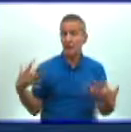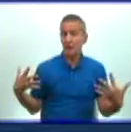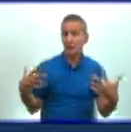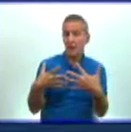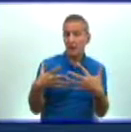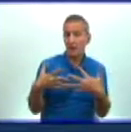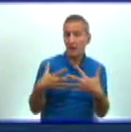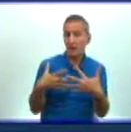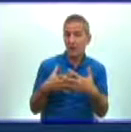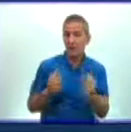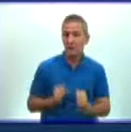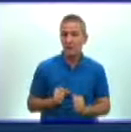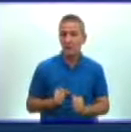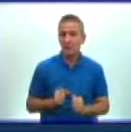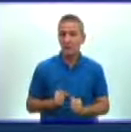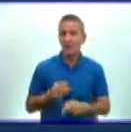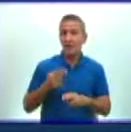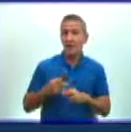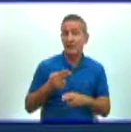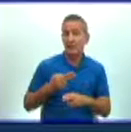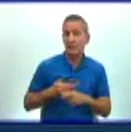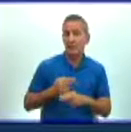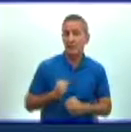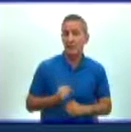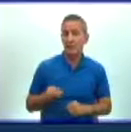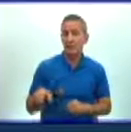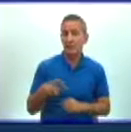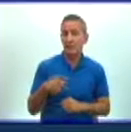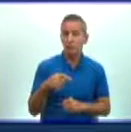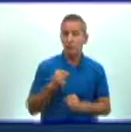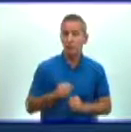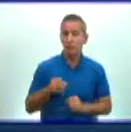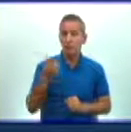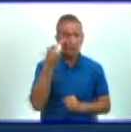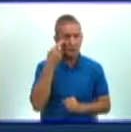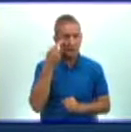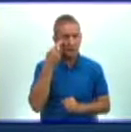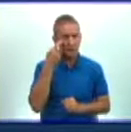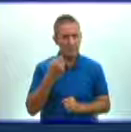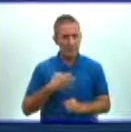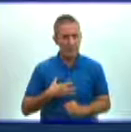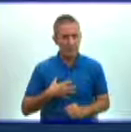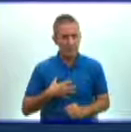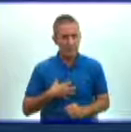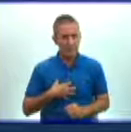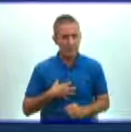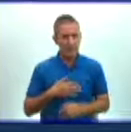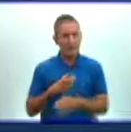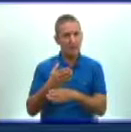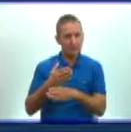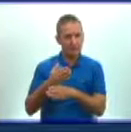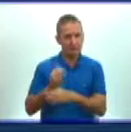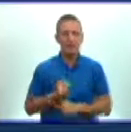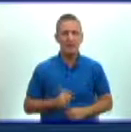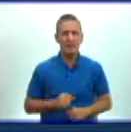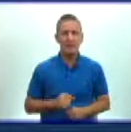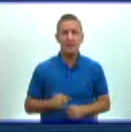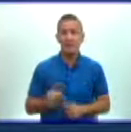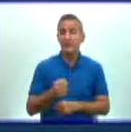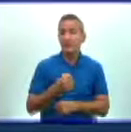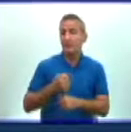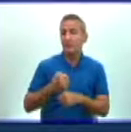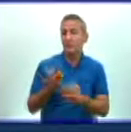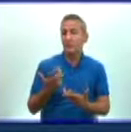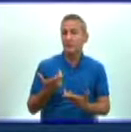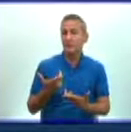relación? Las preposiciones, como ustedes bien conocen, tienen también significados, se utilizan